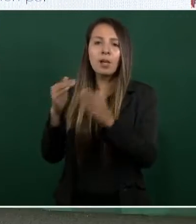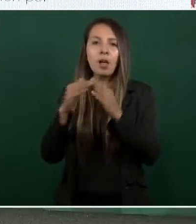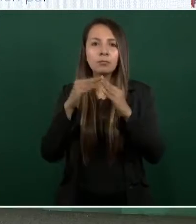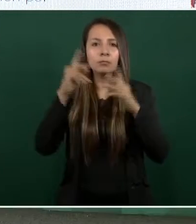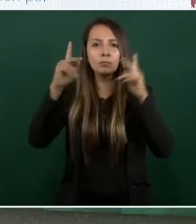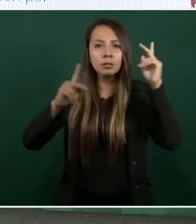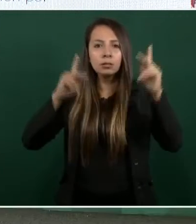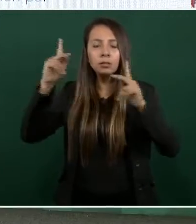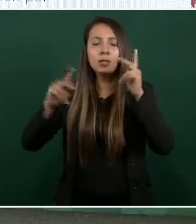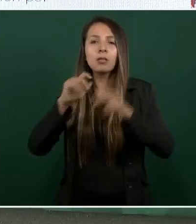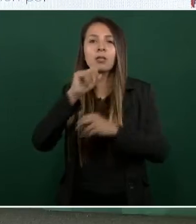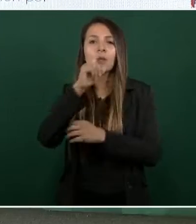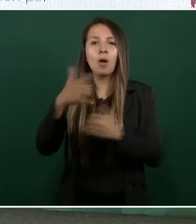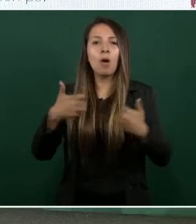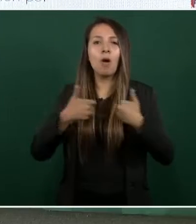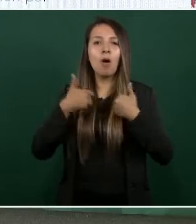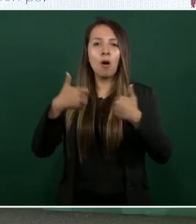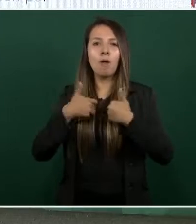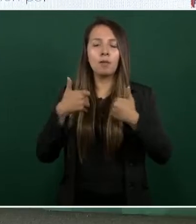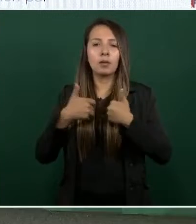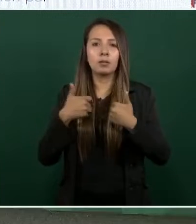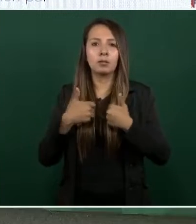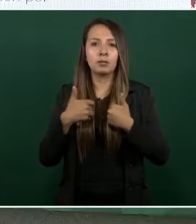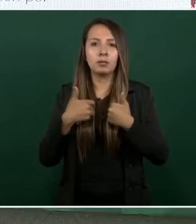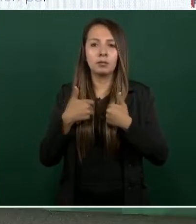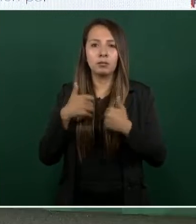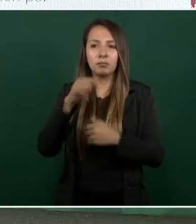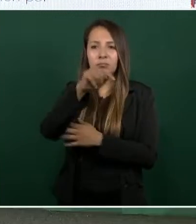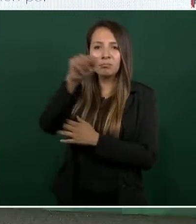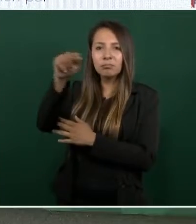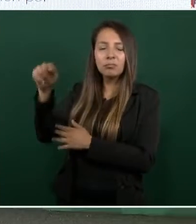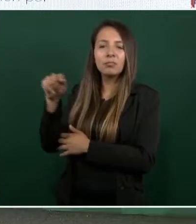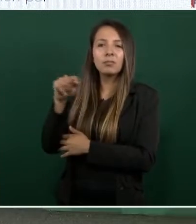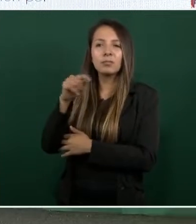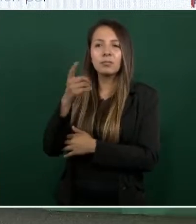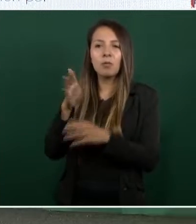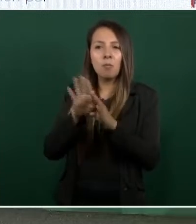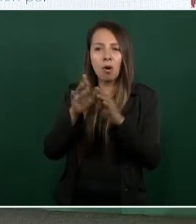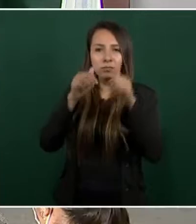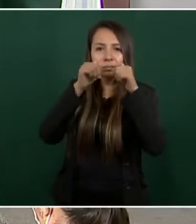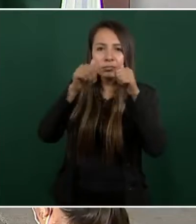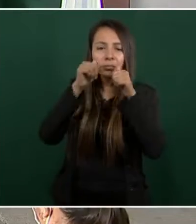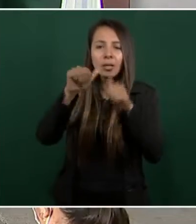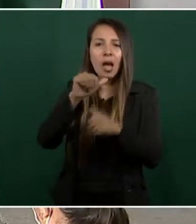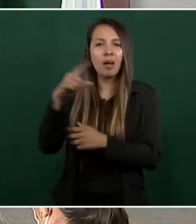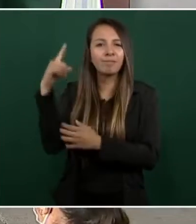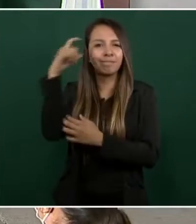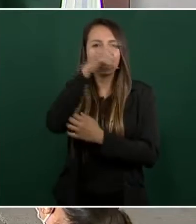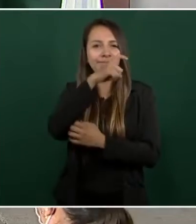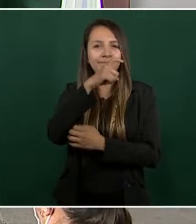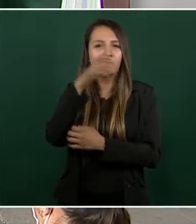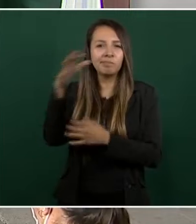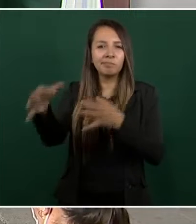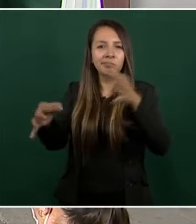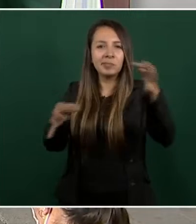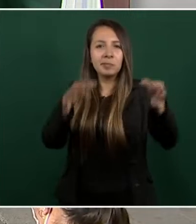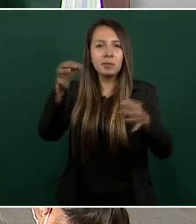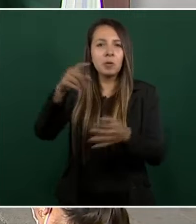inscripción de jóvenes en aquellas colonias complicadas, como lo hicimos aquí en Baja California. Adelante.